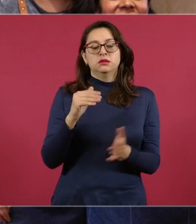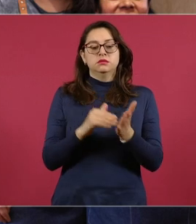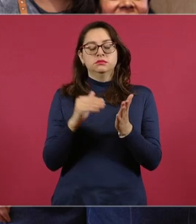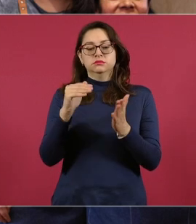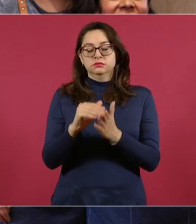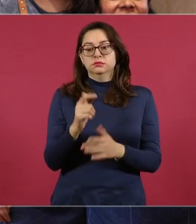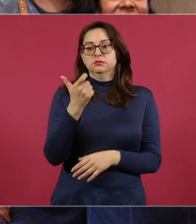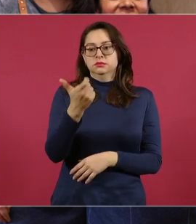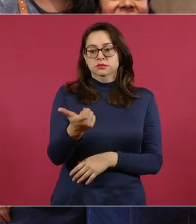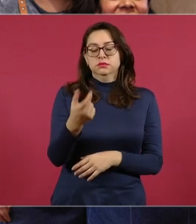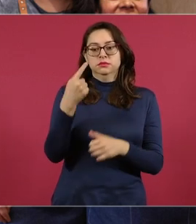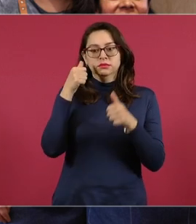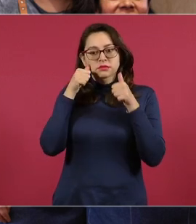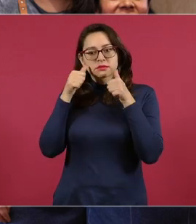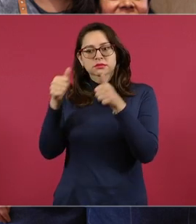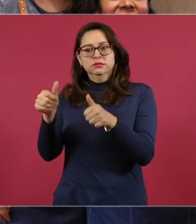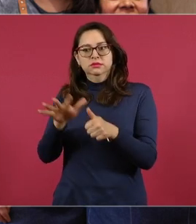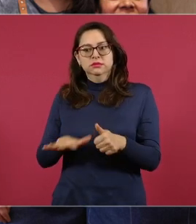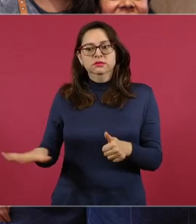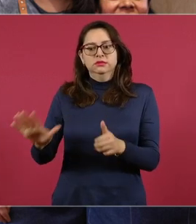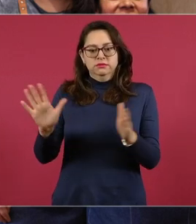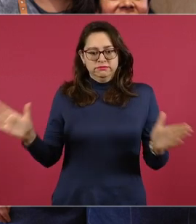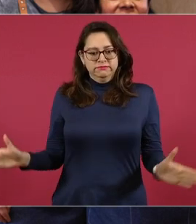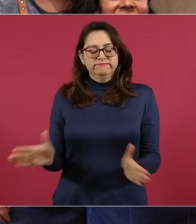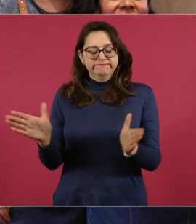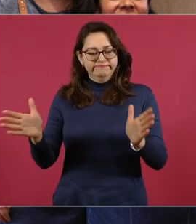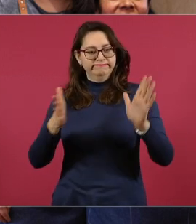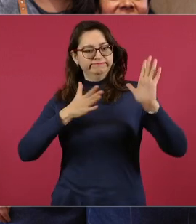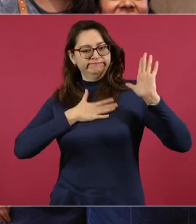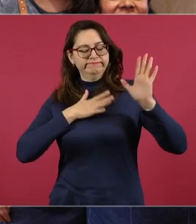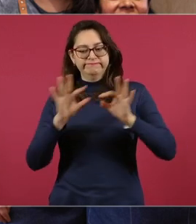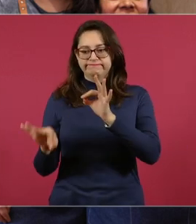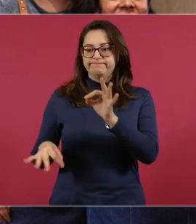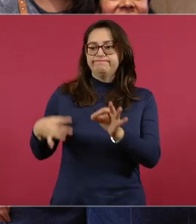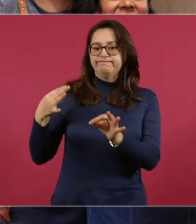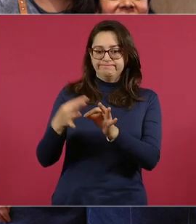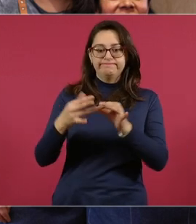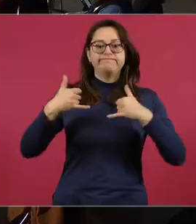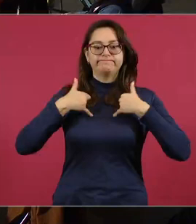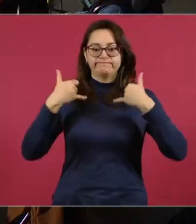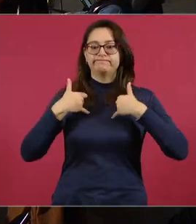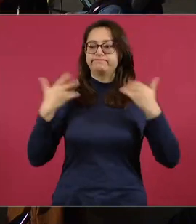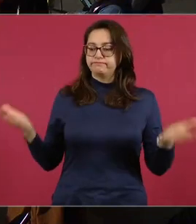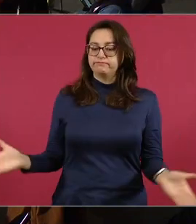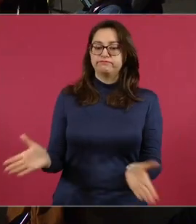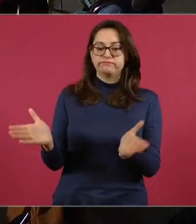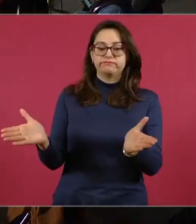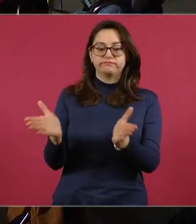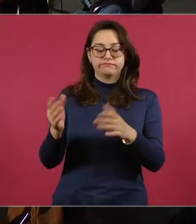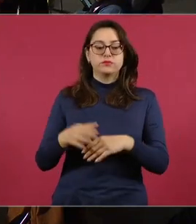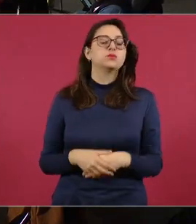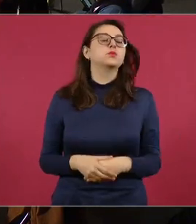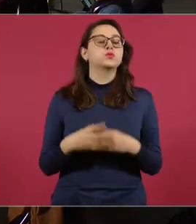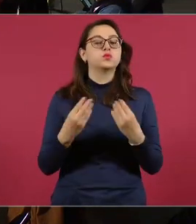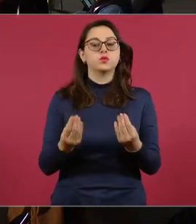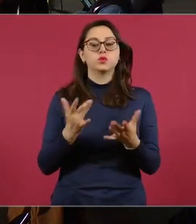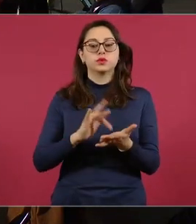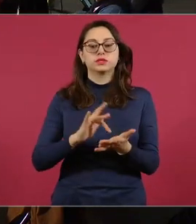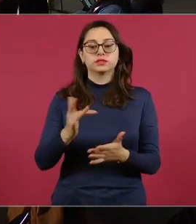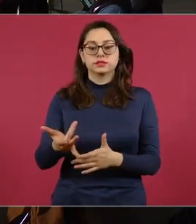24.204 millones de pesos, con lo cual pues así estamos cumpliendo con el compromiso de apoyar a los jóvenes de México. Muchísimas gracias.